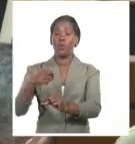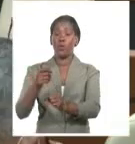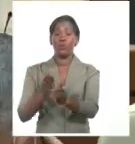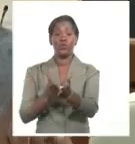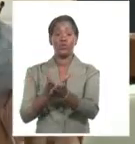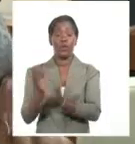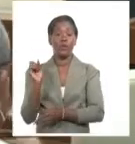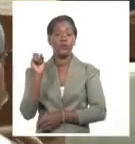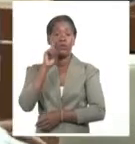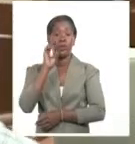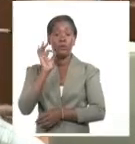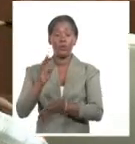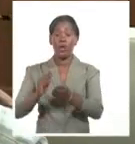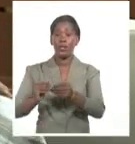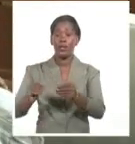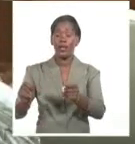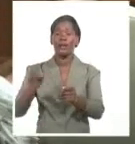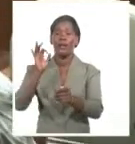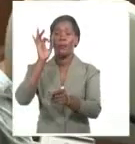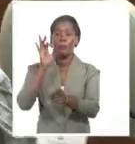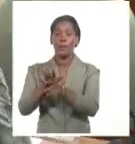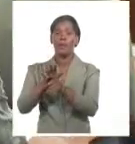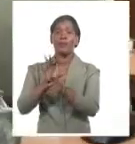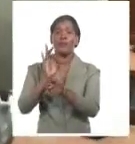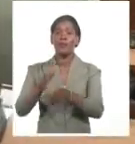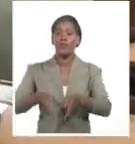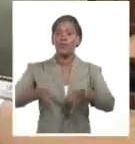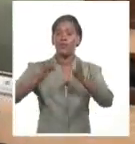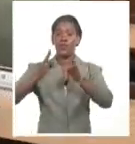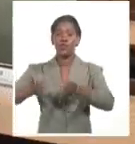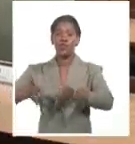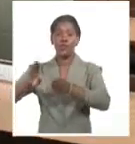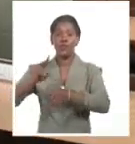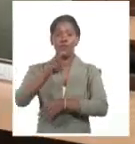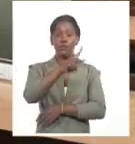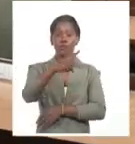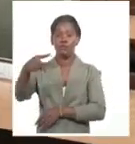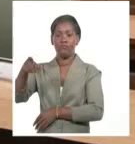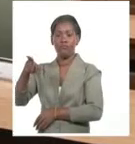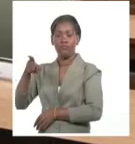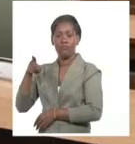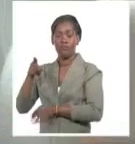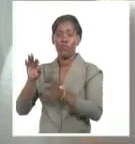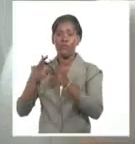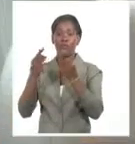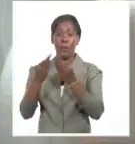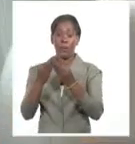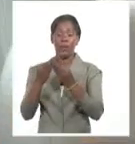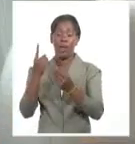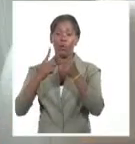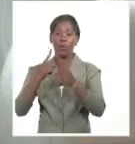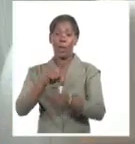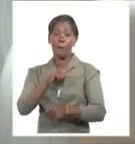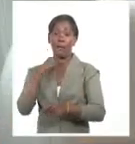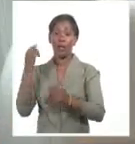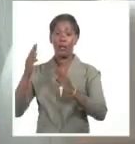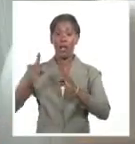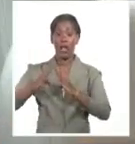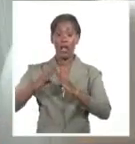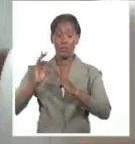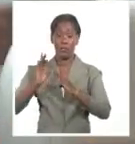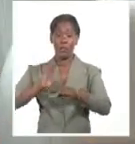de tierra y comenzará la construcción de los nuevos edificios y plantas donde vivirán las familias que perdieron sus viviendas como consecuencia de la